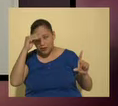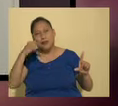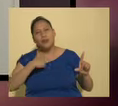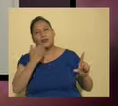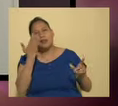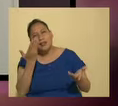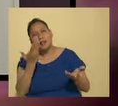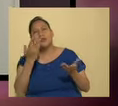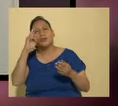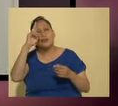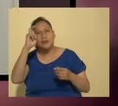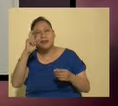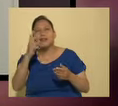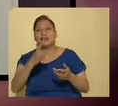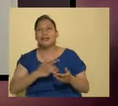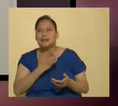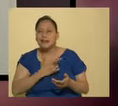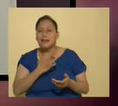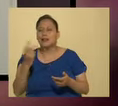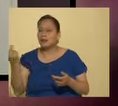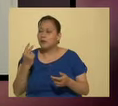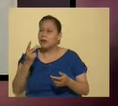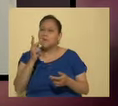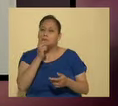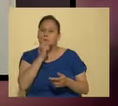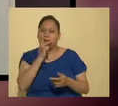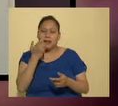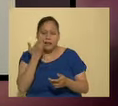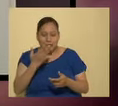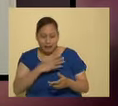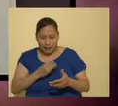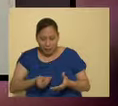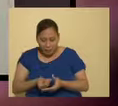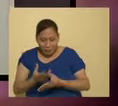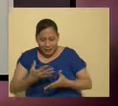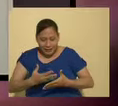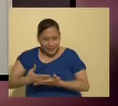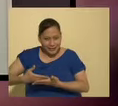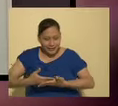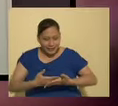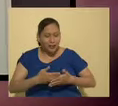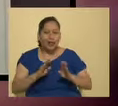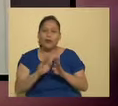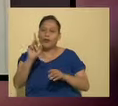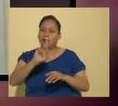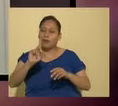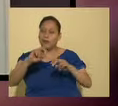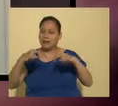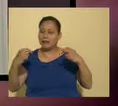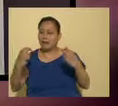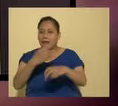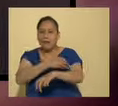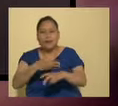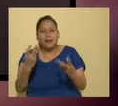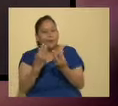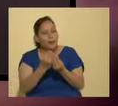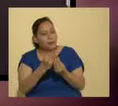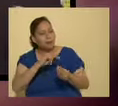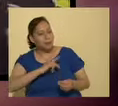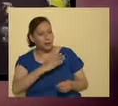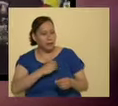el pensamiento y la sensación de ser padres. Imaginarnos una mesa en domingo, en familia, con todos